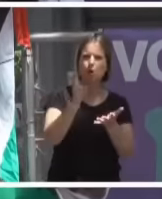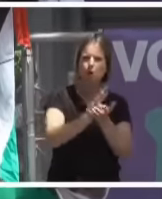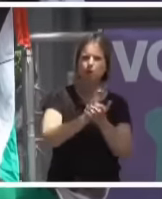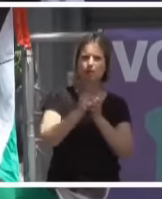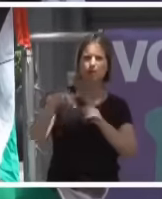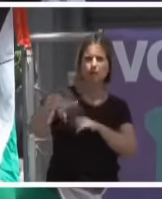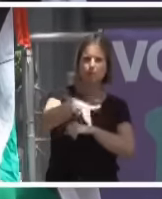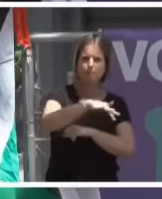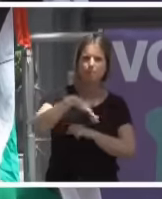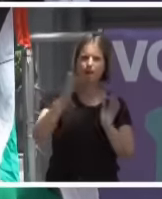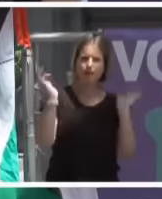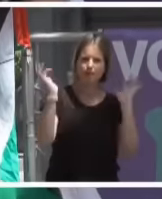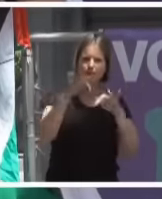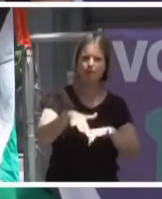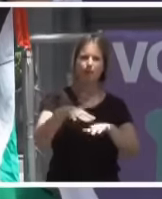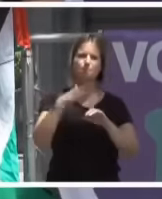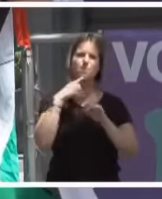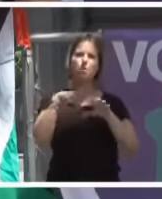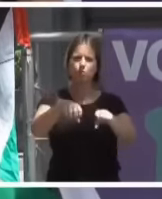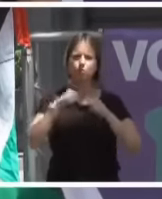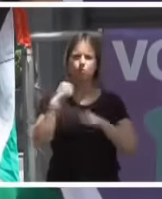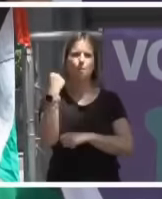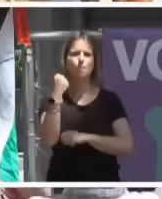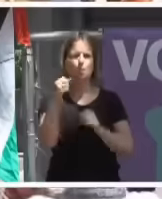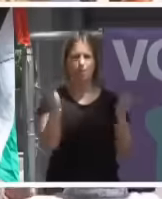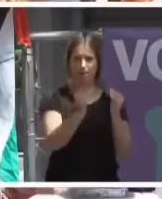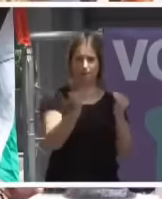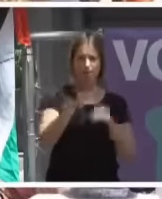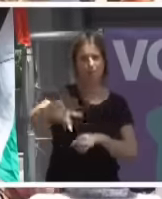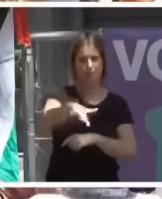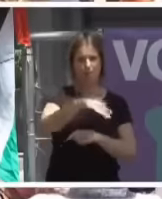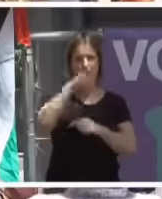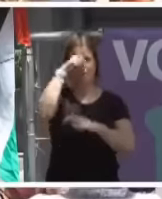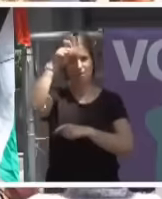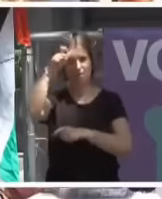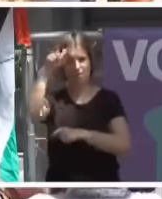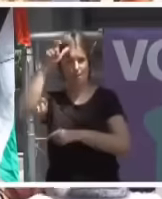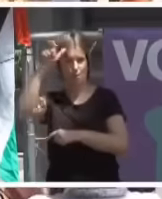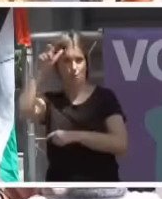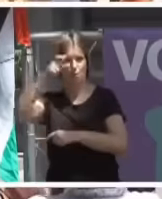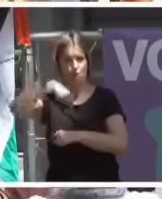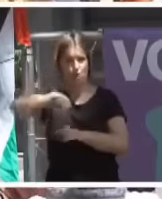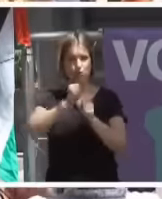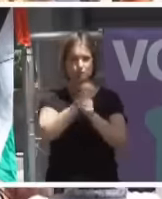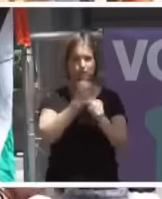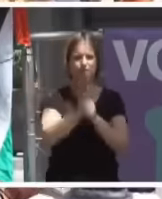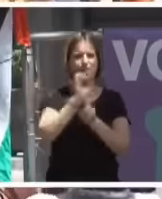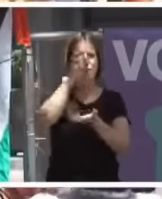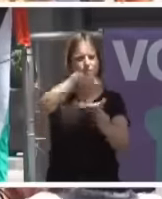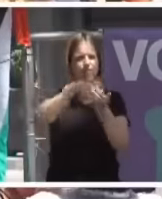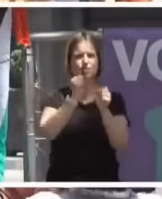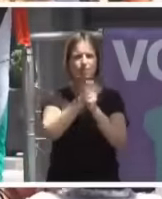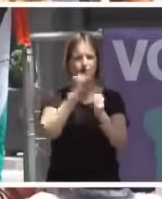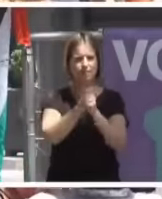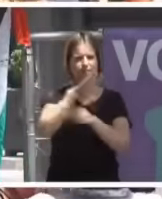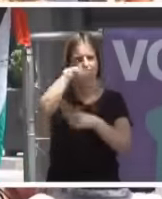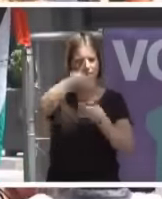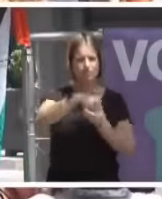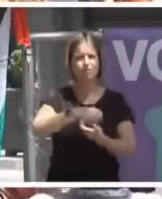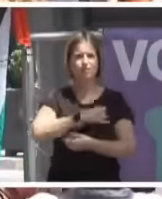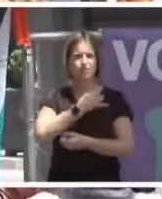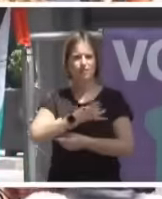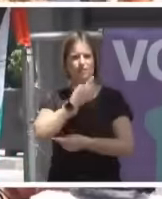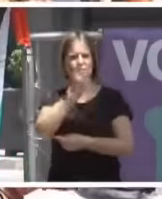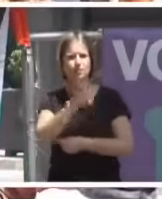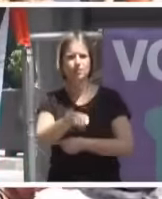aquellas posiciones de poder donde el poder es minoría, en las plazas de los pueblos, en nuestros trabajos, en nuestros centros de trabajo, dentro de los